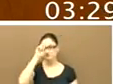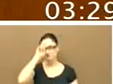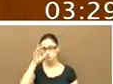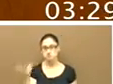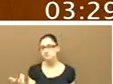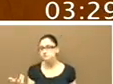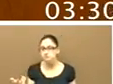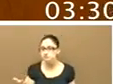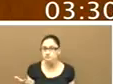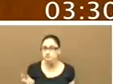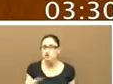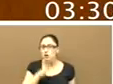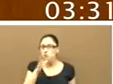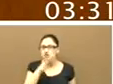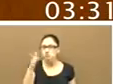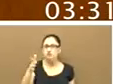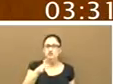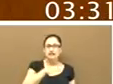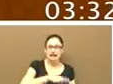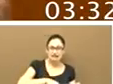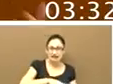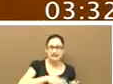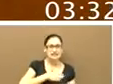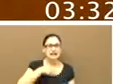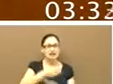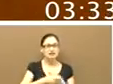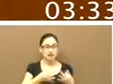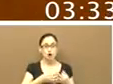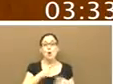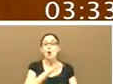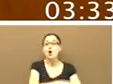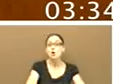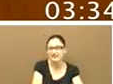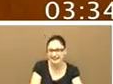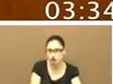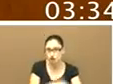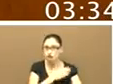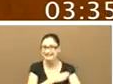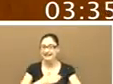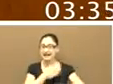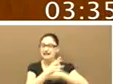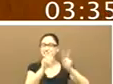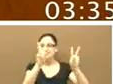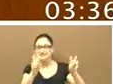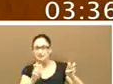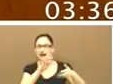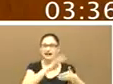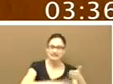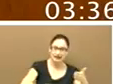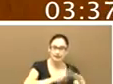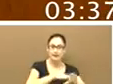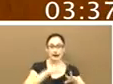perjudicar las intenciones de los soberanistas si realmente quieren desviar la atención de otros problemas o no. Pero, de luego, el señor Mas ha sido muy hábil,